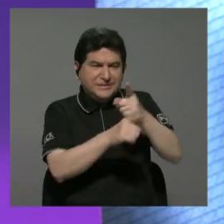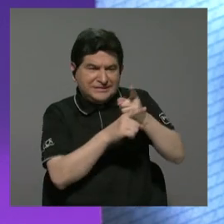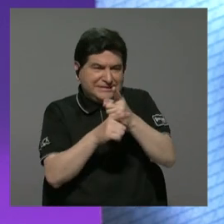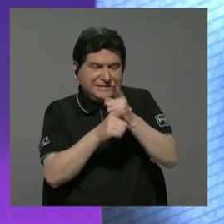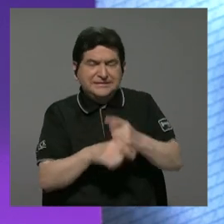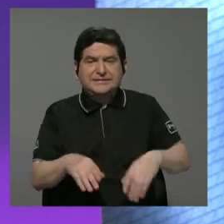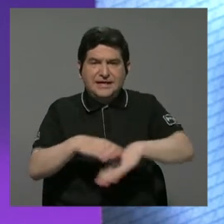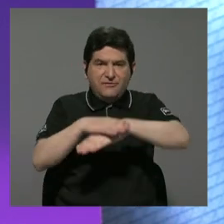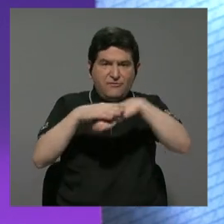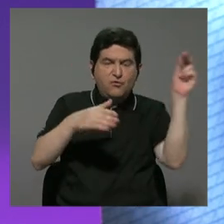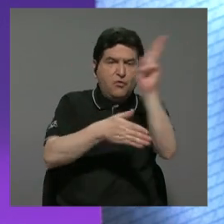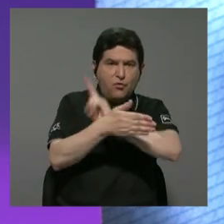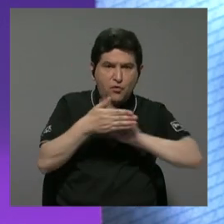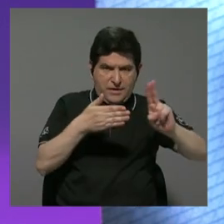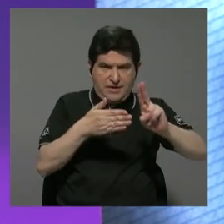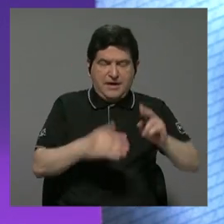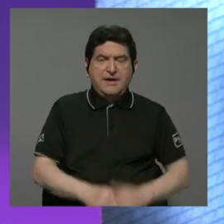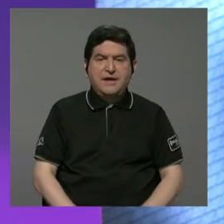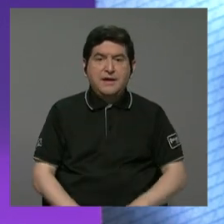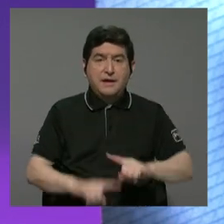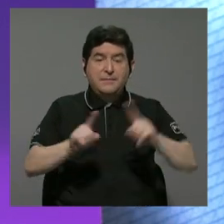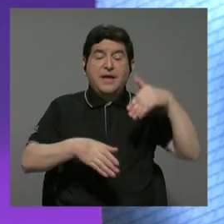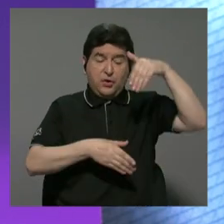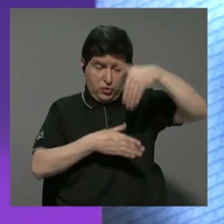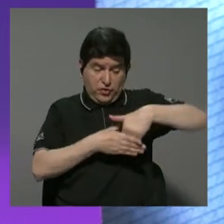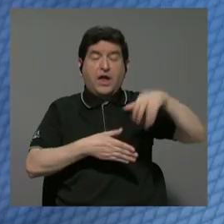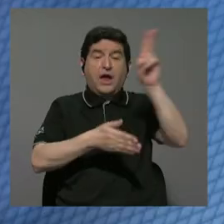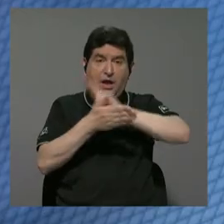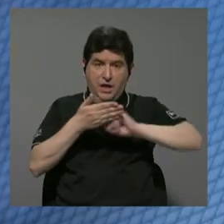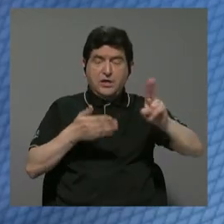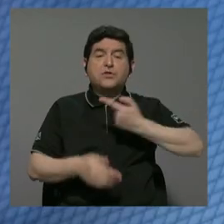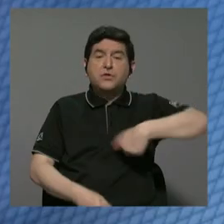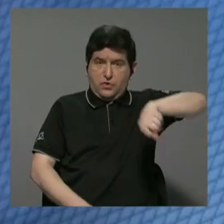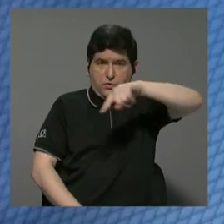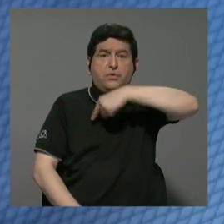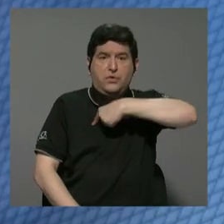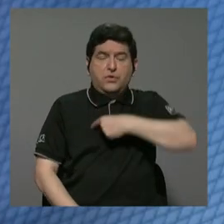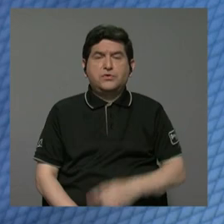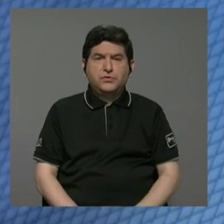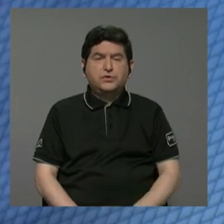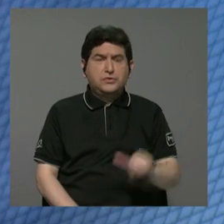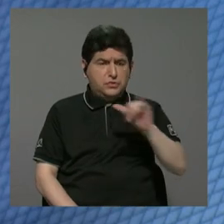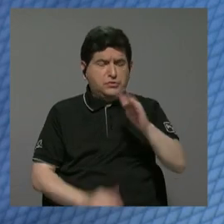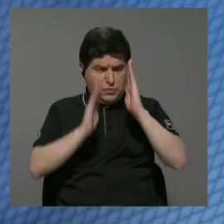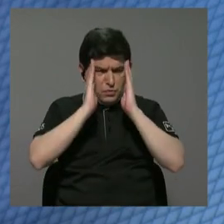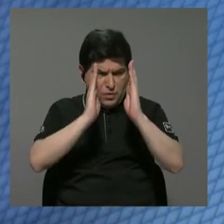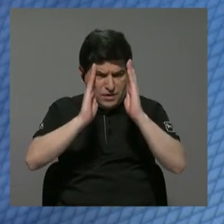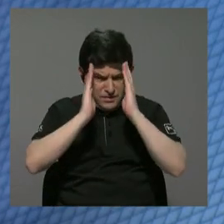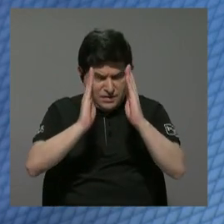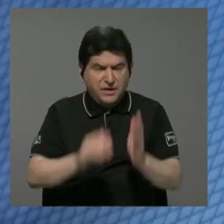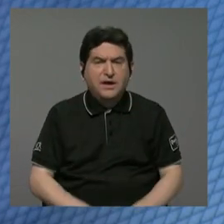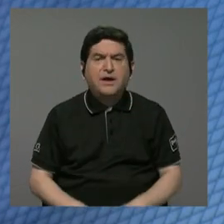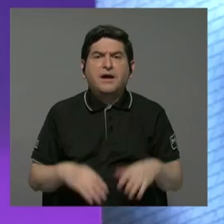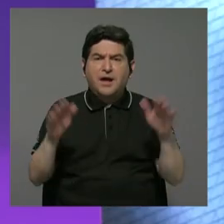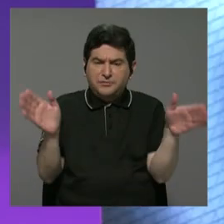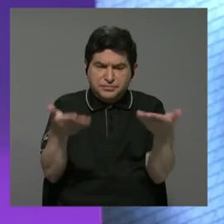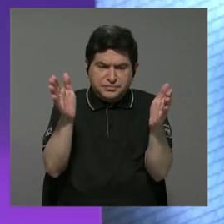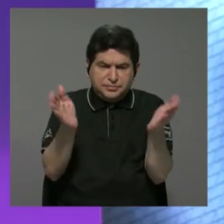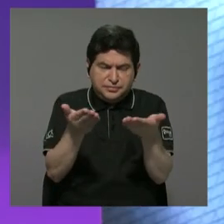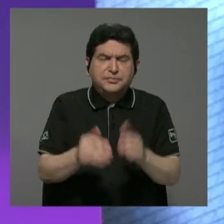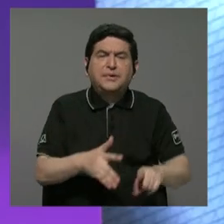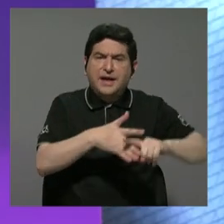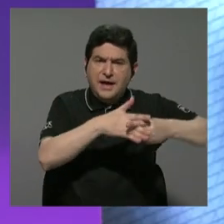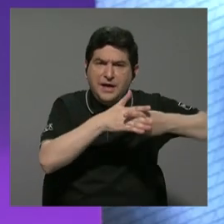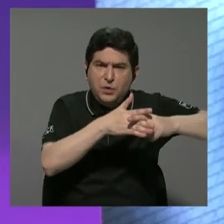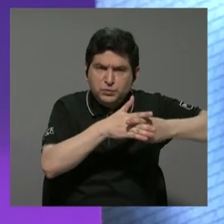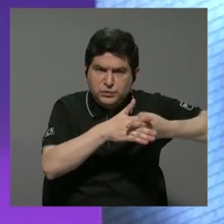desde afuera de las universidades, pero a nivel interno de las universidades nos hemos dedicado también a propiciar esos mecanismos de